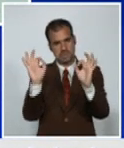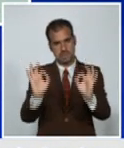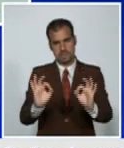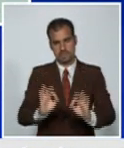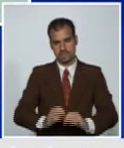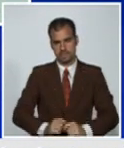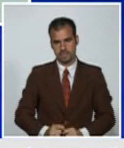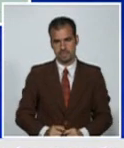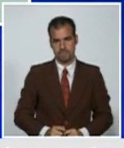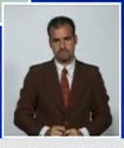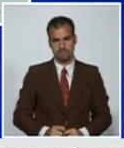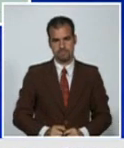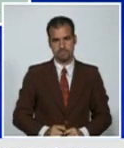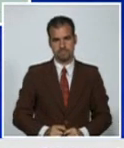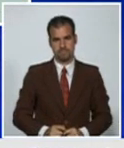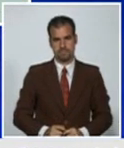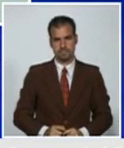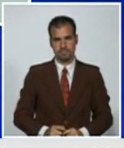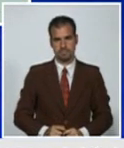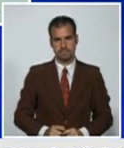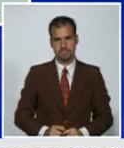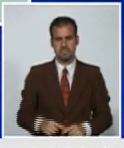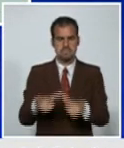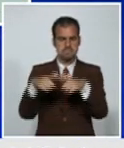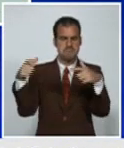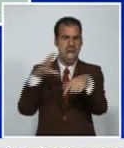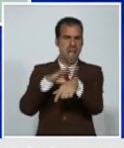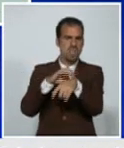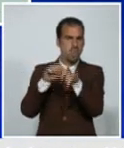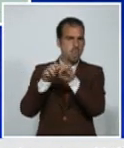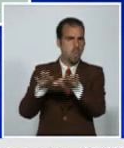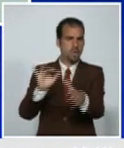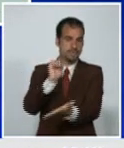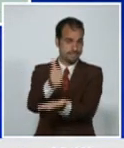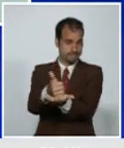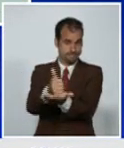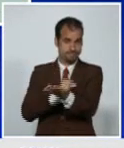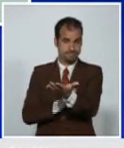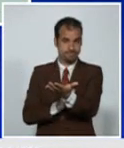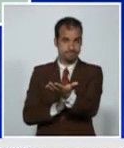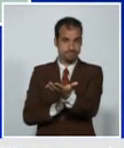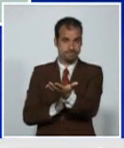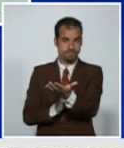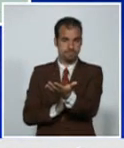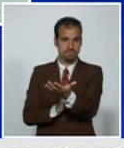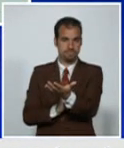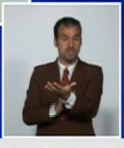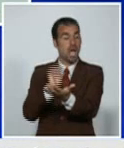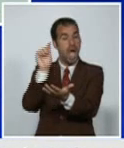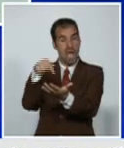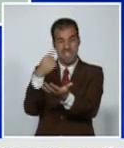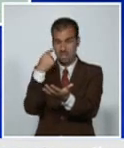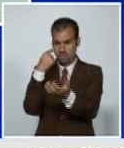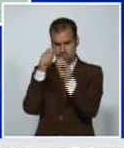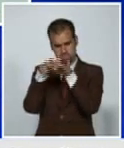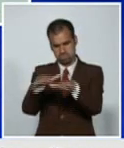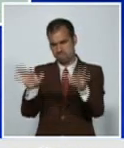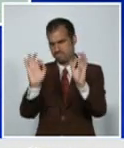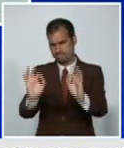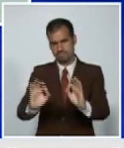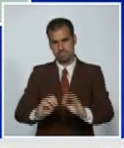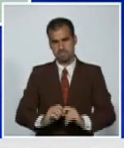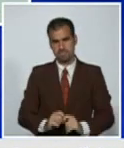elevada. El mayor número en el municipio cabecera, que es donde además tiene la mayor transmisión. Ayer se